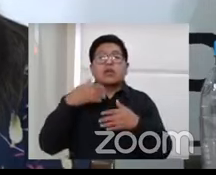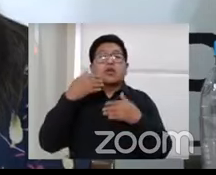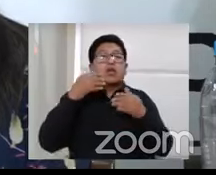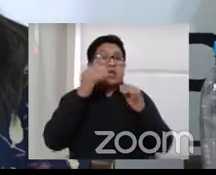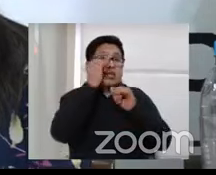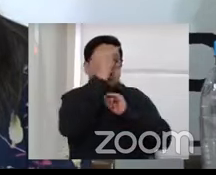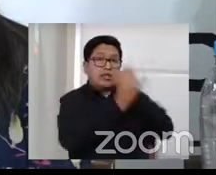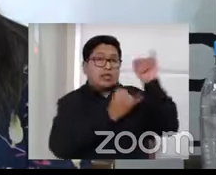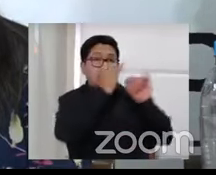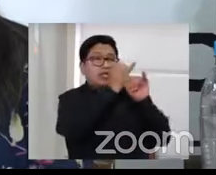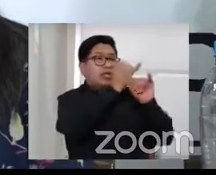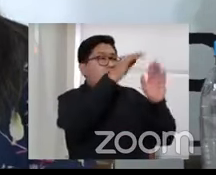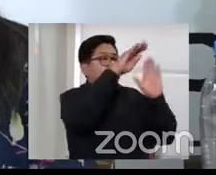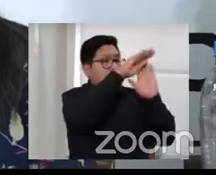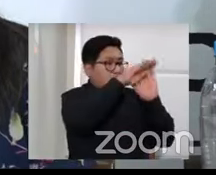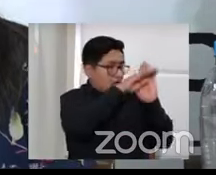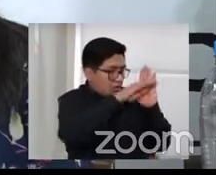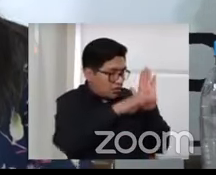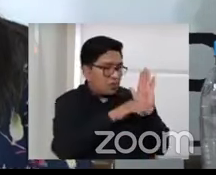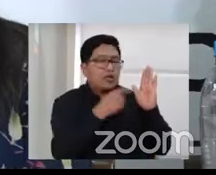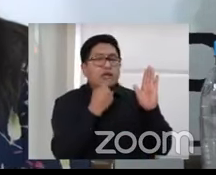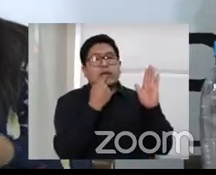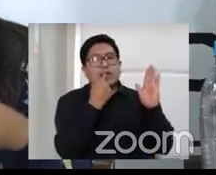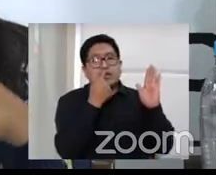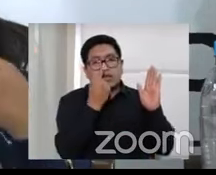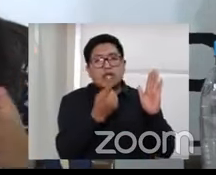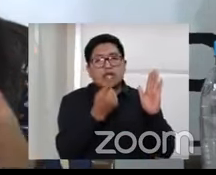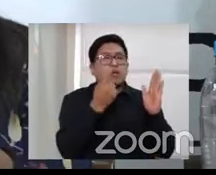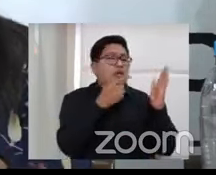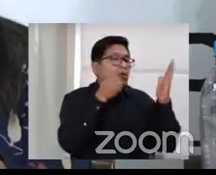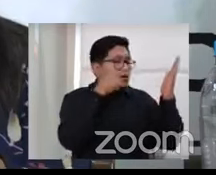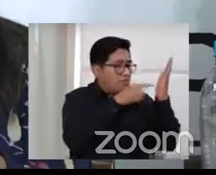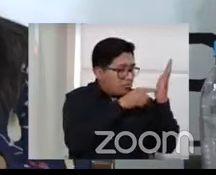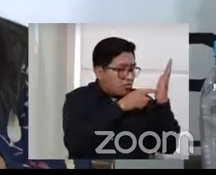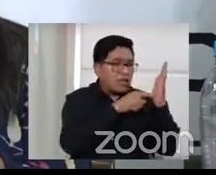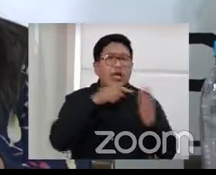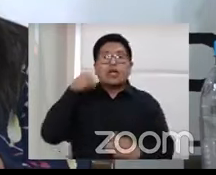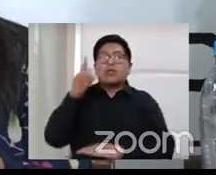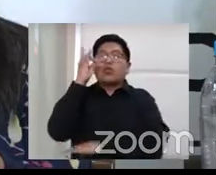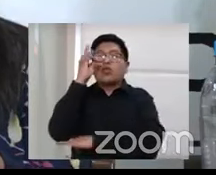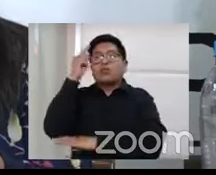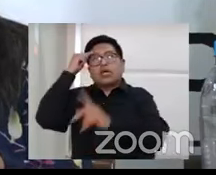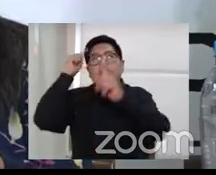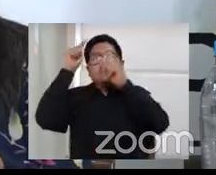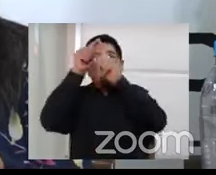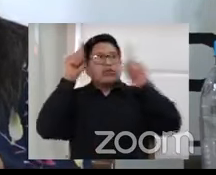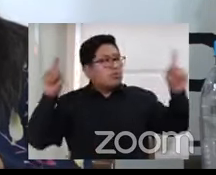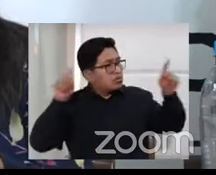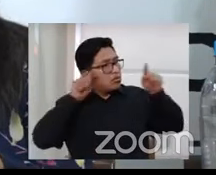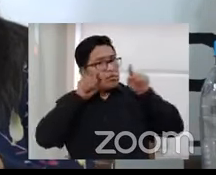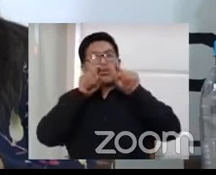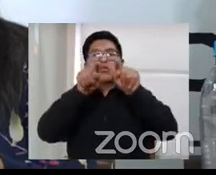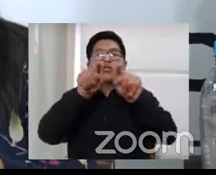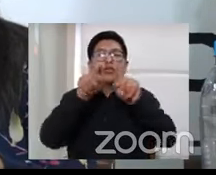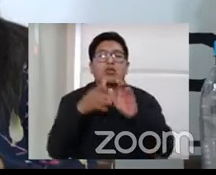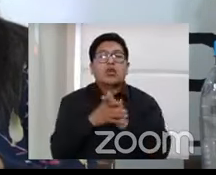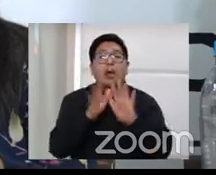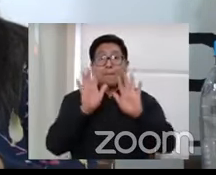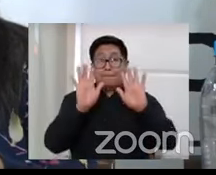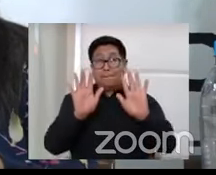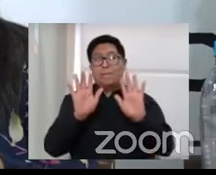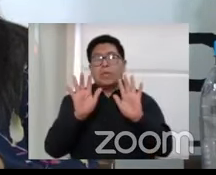internacionales si bien siempre sean una meta para cumplir por los estados pero que